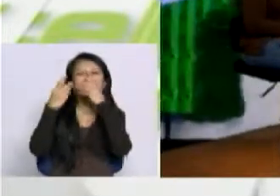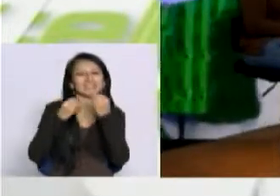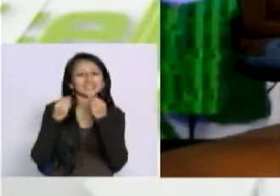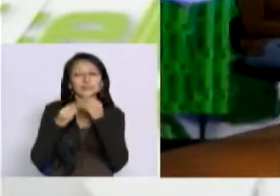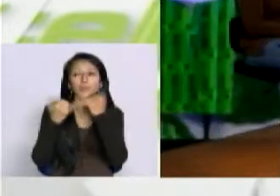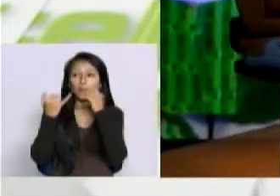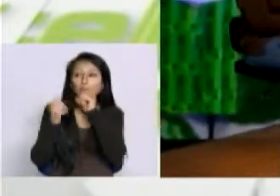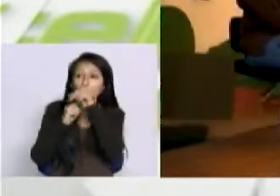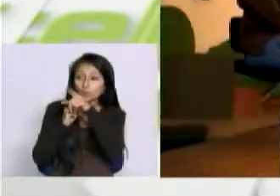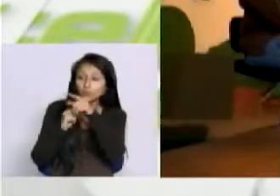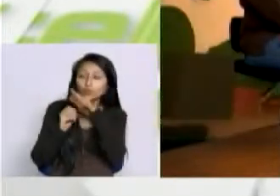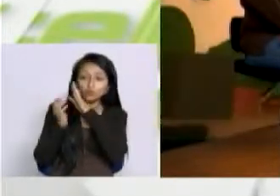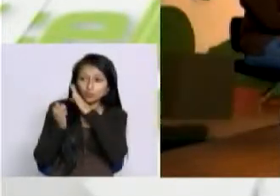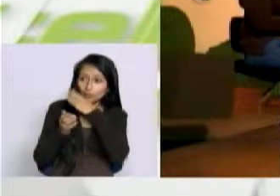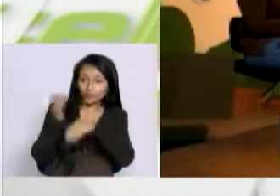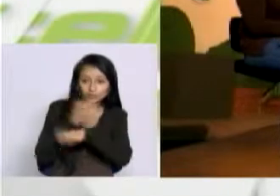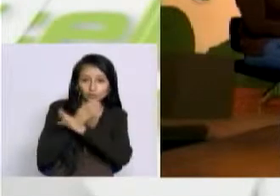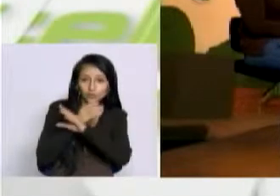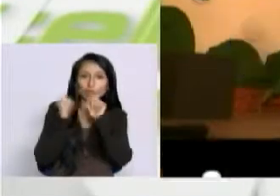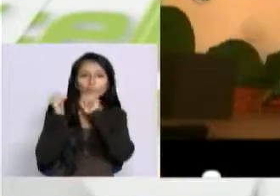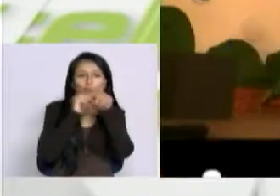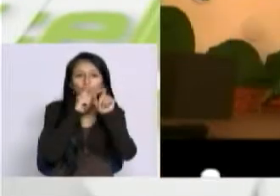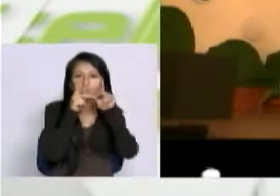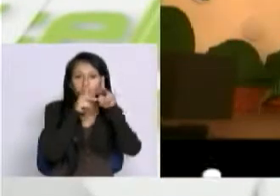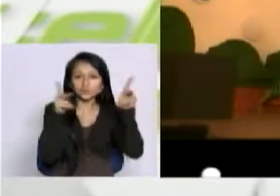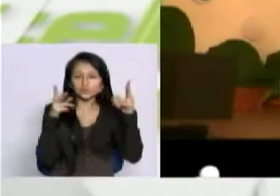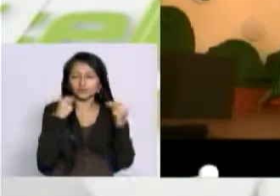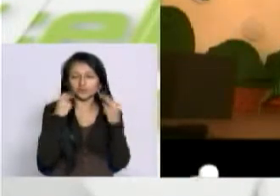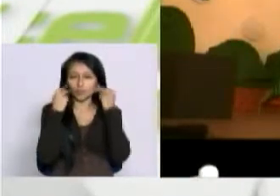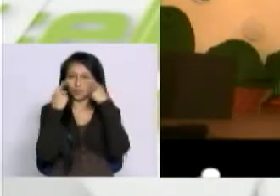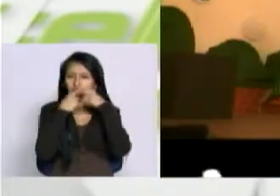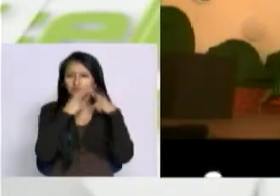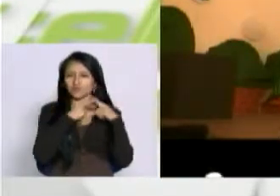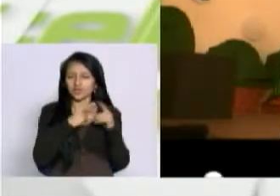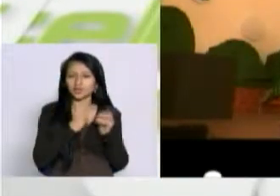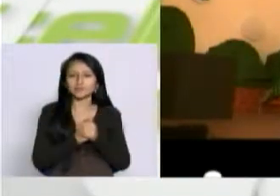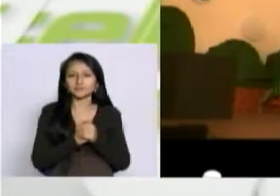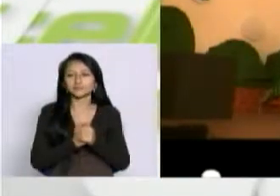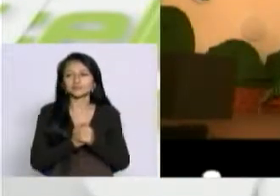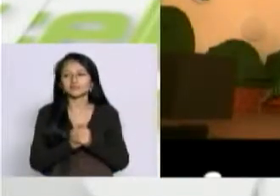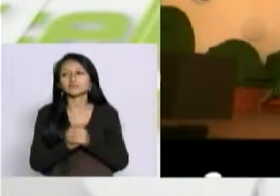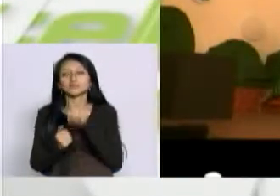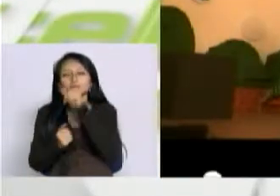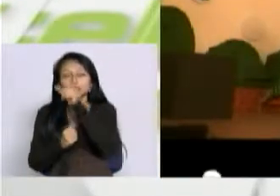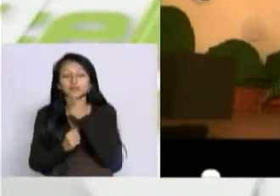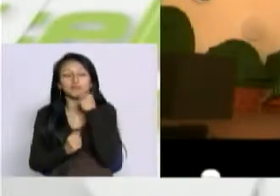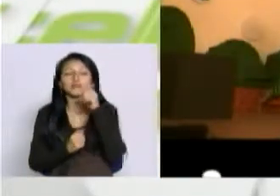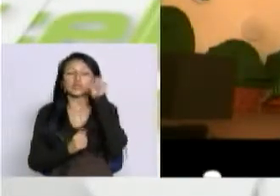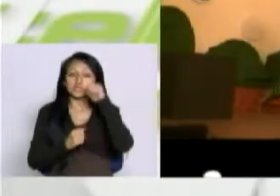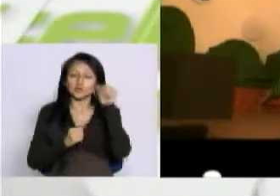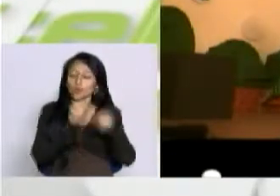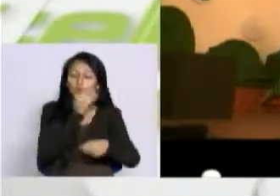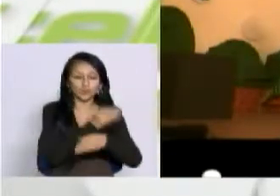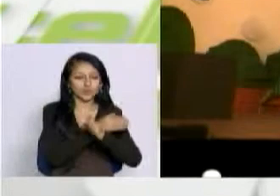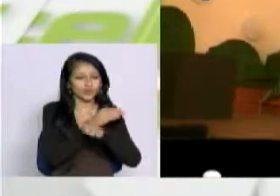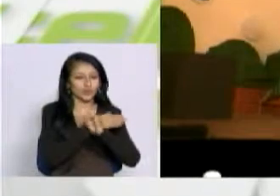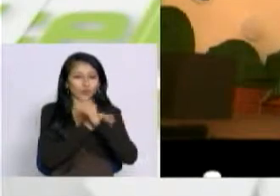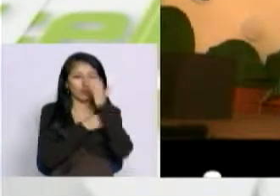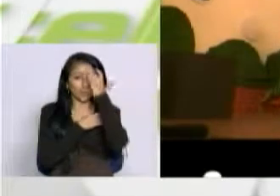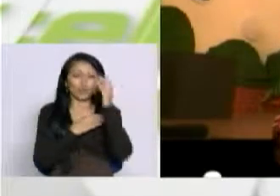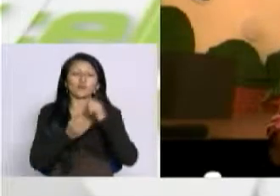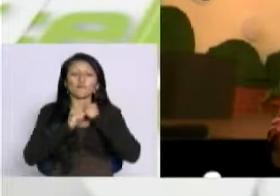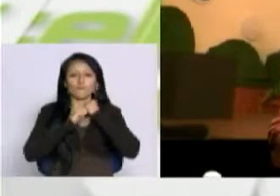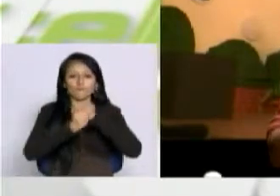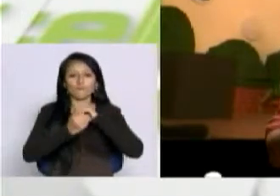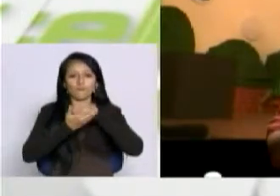de la televisión nacional, ¿o esa sección ya no va? Esa sección continúa, es de las que se fortalece en el programa. La idea es tener